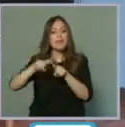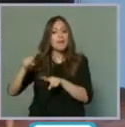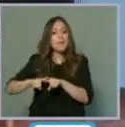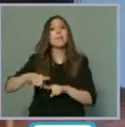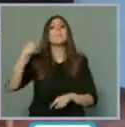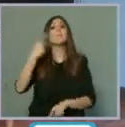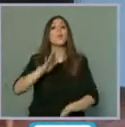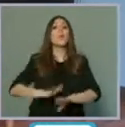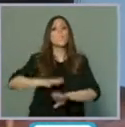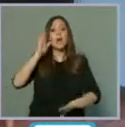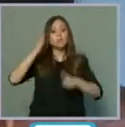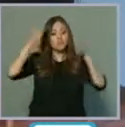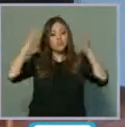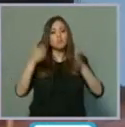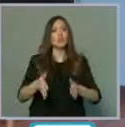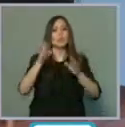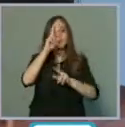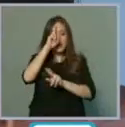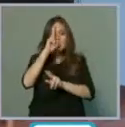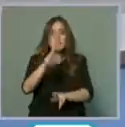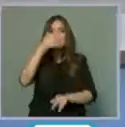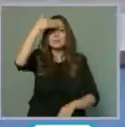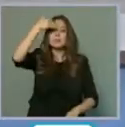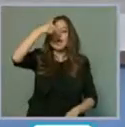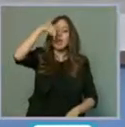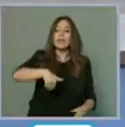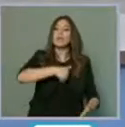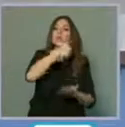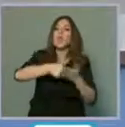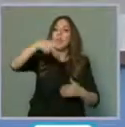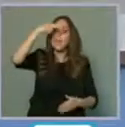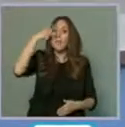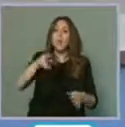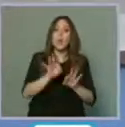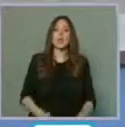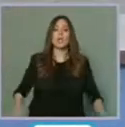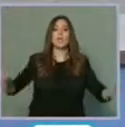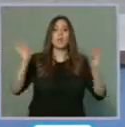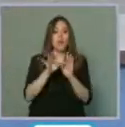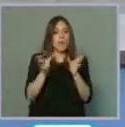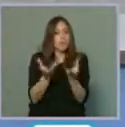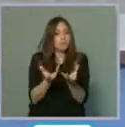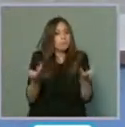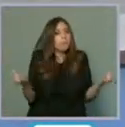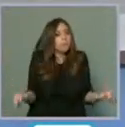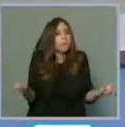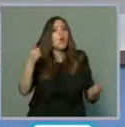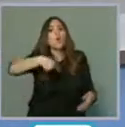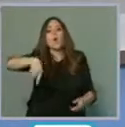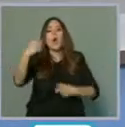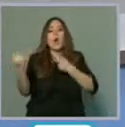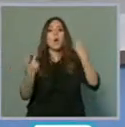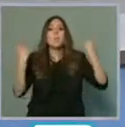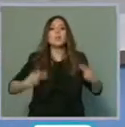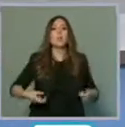respetarnos, saber que hay dos eventos importantes en la ciudad, dos eventos pues ahora sí de que todos se ponen la